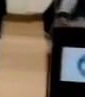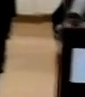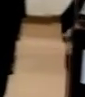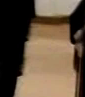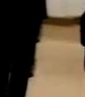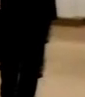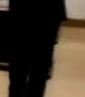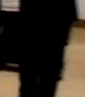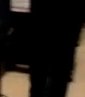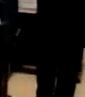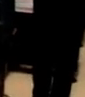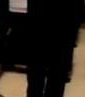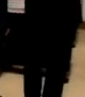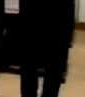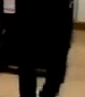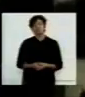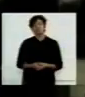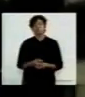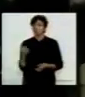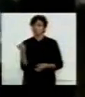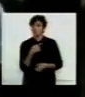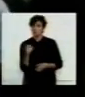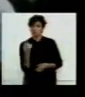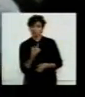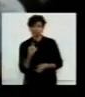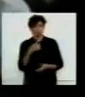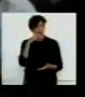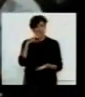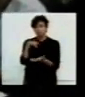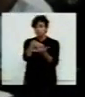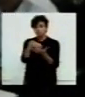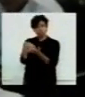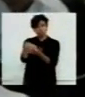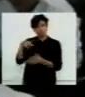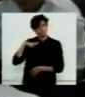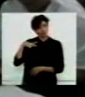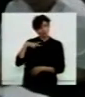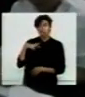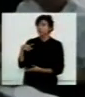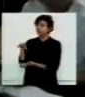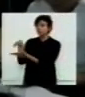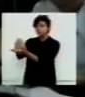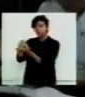nuestra ciudad capital, así que es un hijo del Chaco que conoce